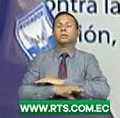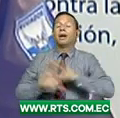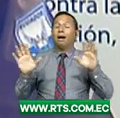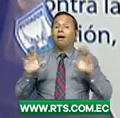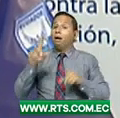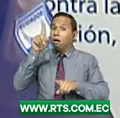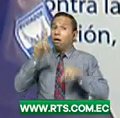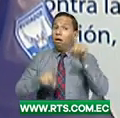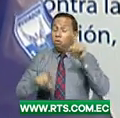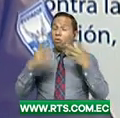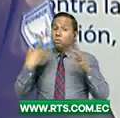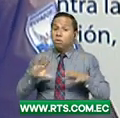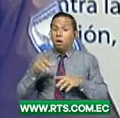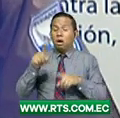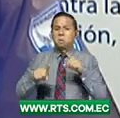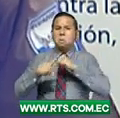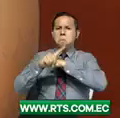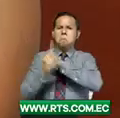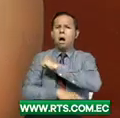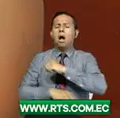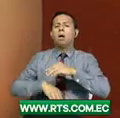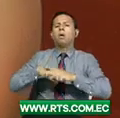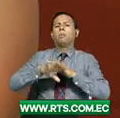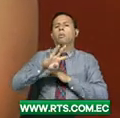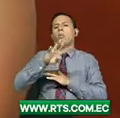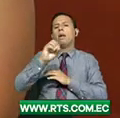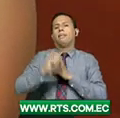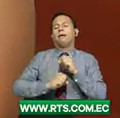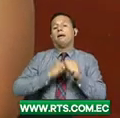personas que han llegado a una sentencia de 40 años, que es lo máximo. Informó Maite Morán.